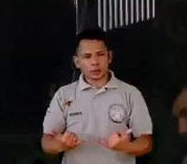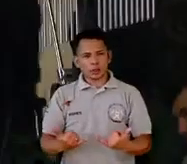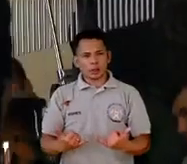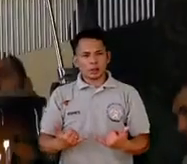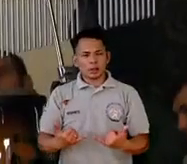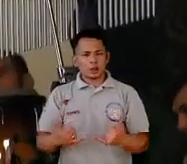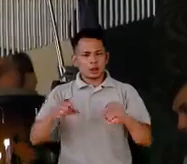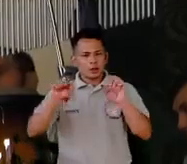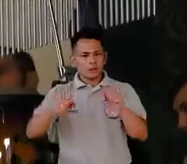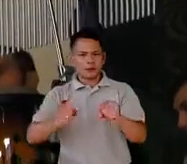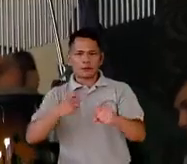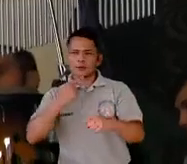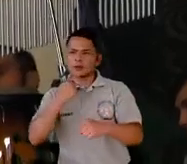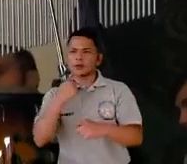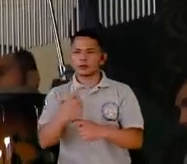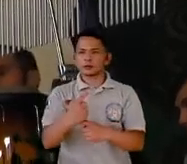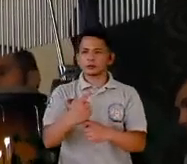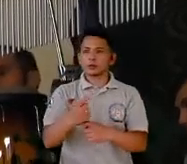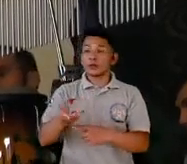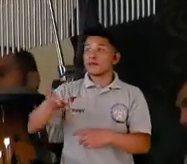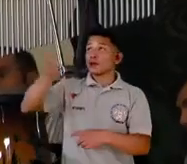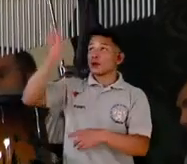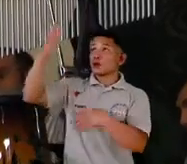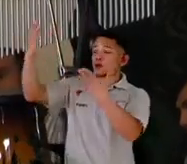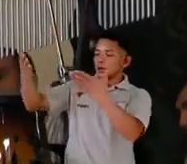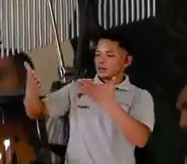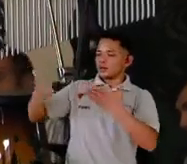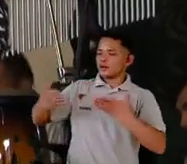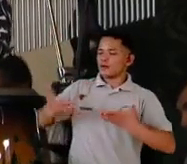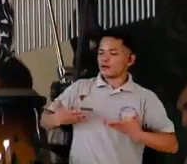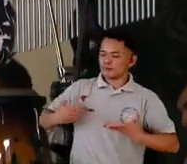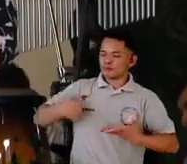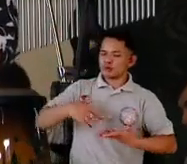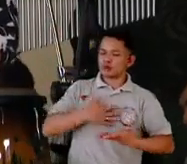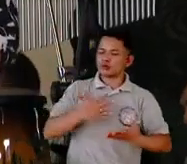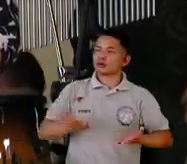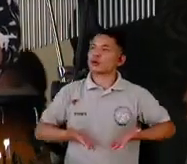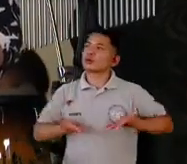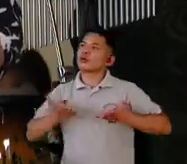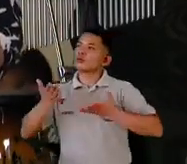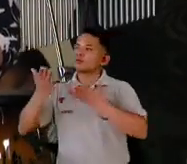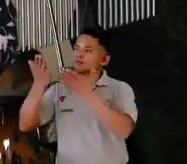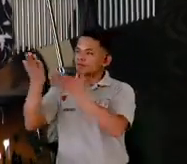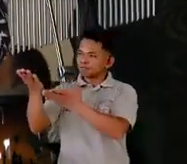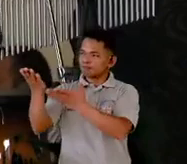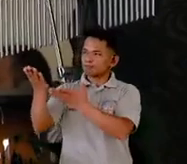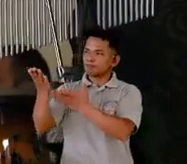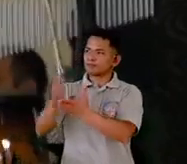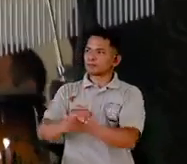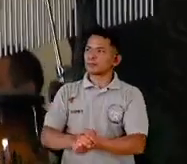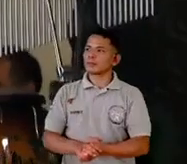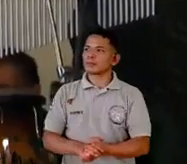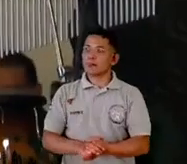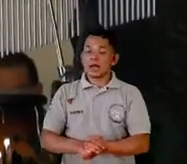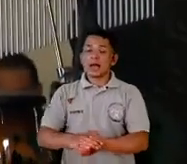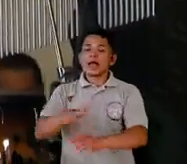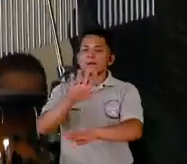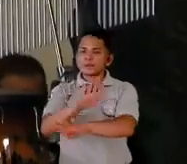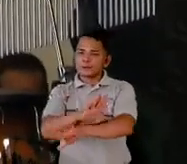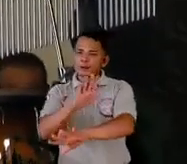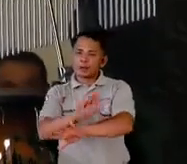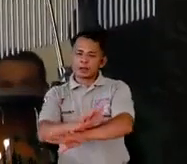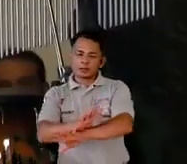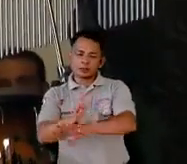Podemos decir que de lo recibido de tu mano, de eso le damos. En esta tarde hay una